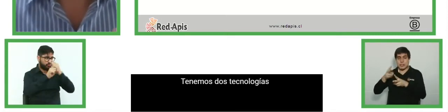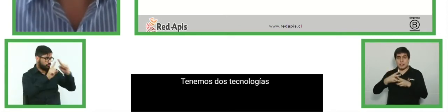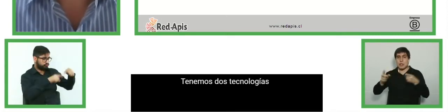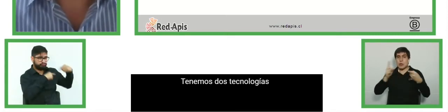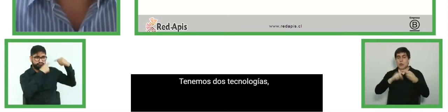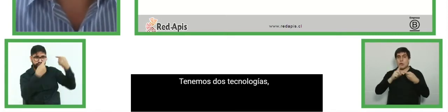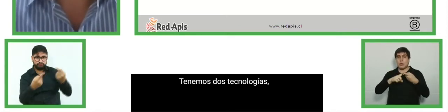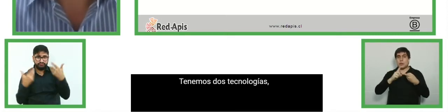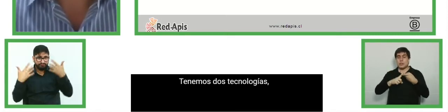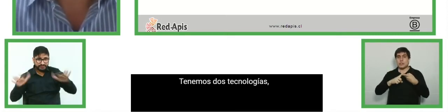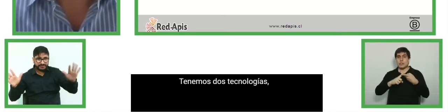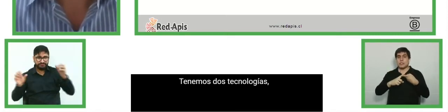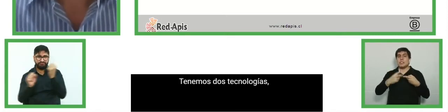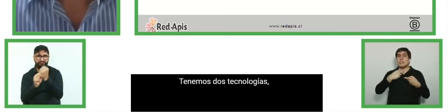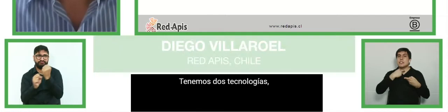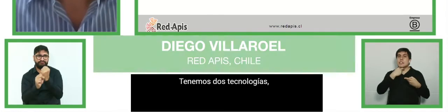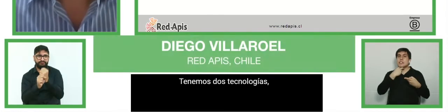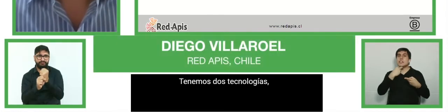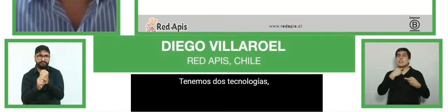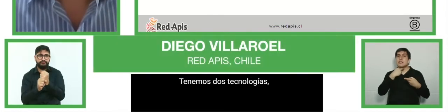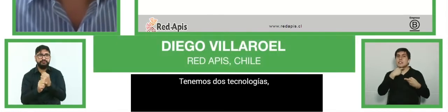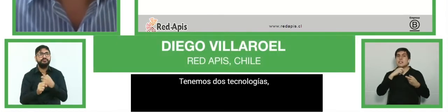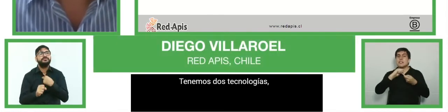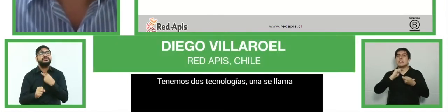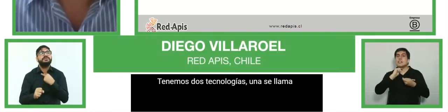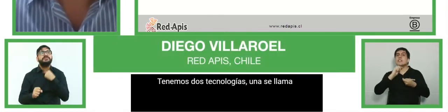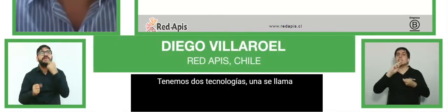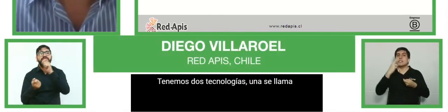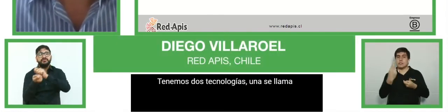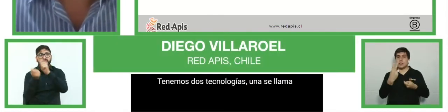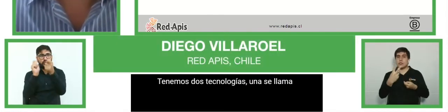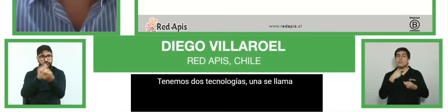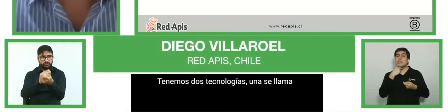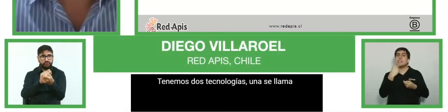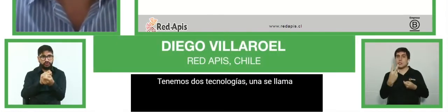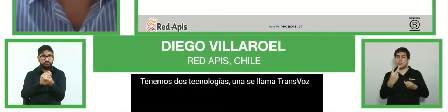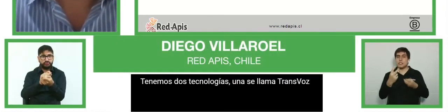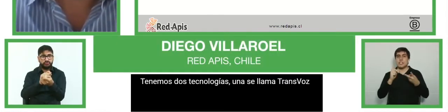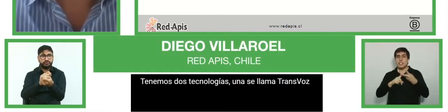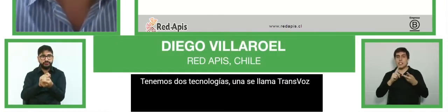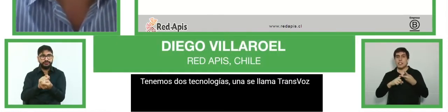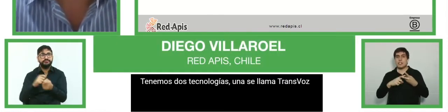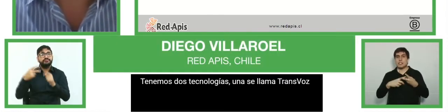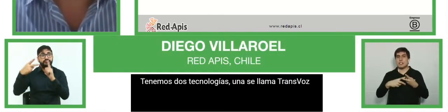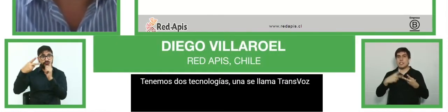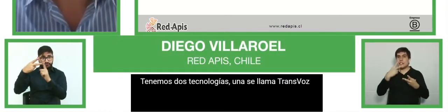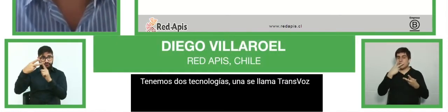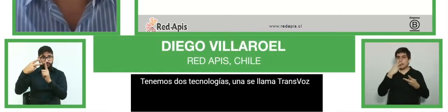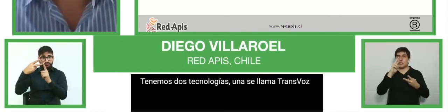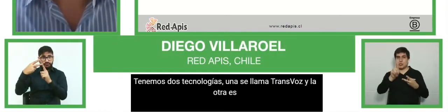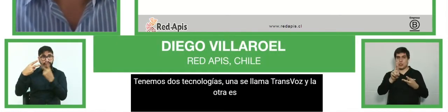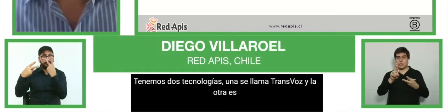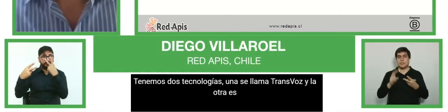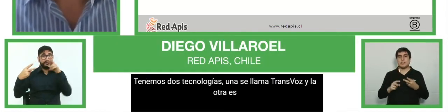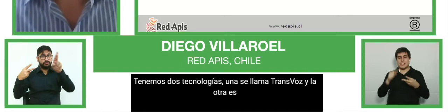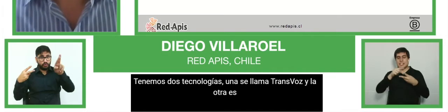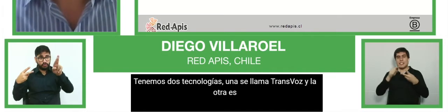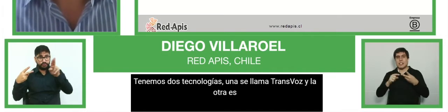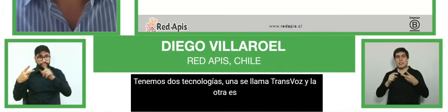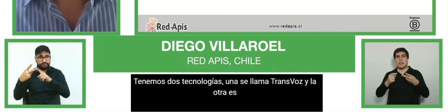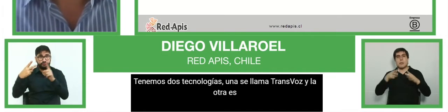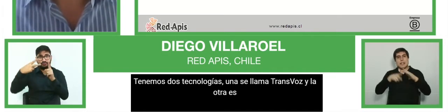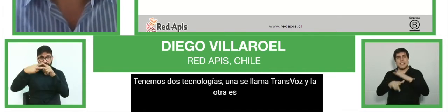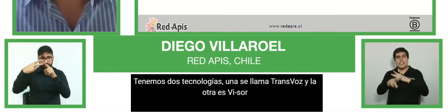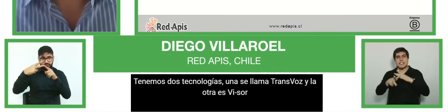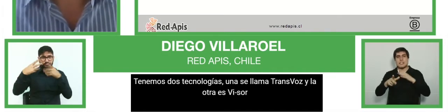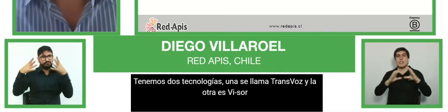Transvoz, la otra se llama Visor, que se han enfocado principalmente en dar acceso a la información, a la comunicación, a